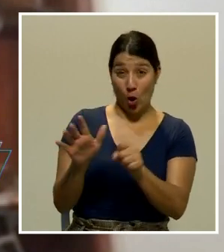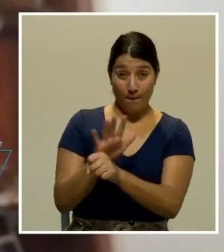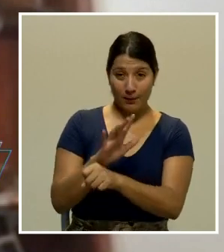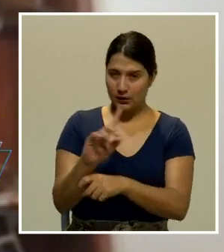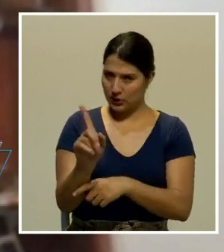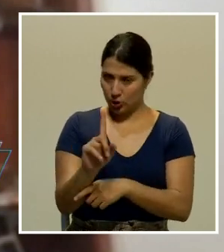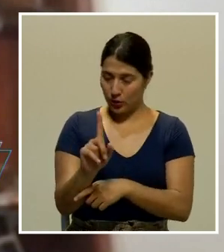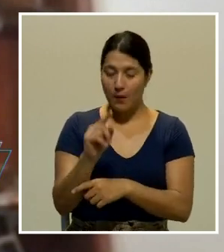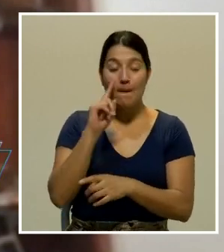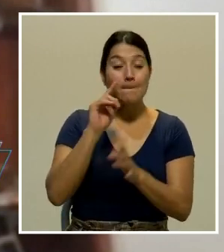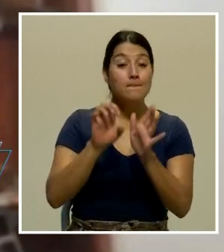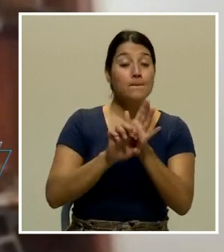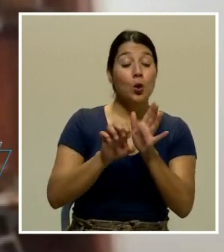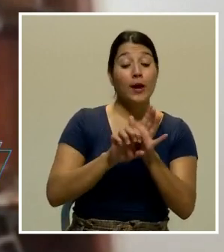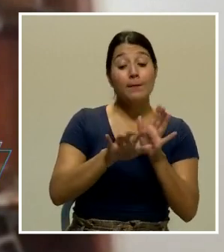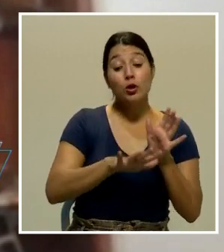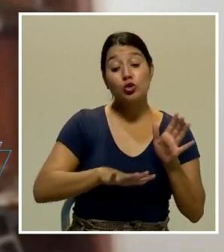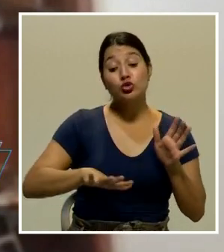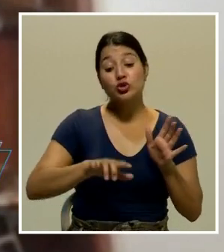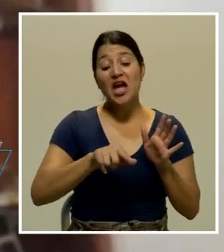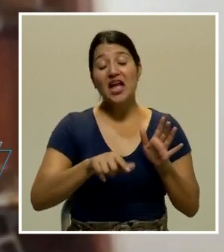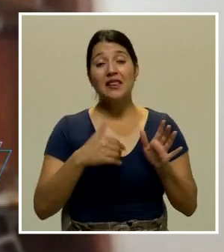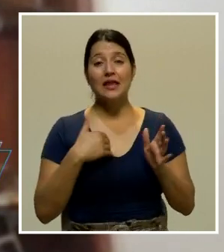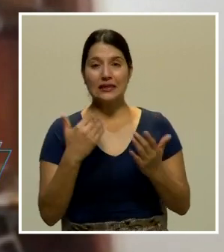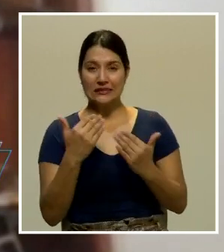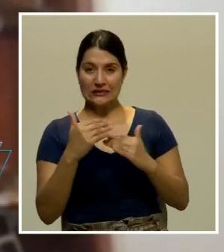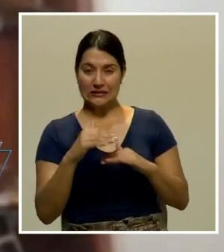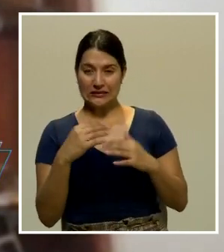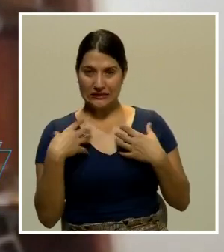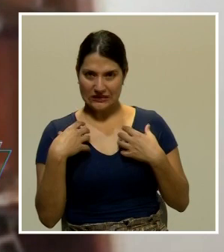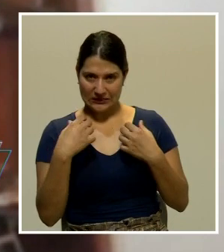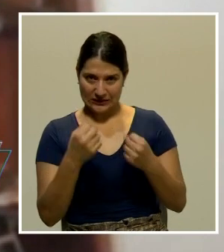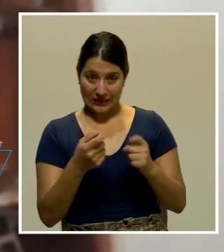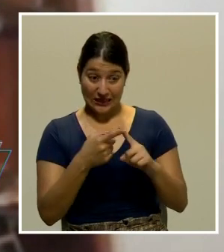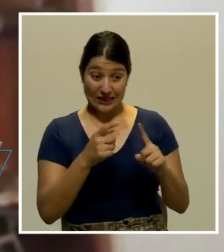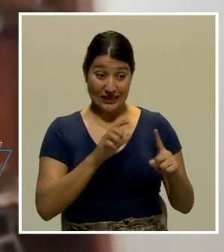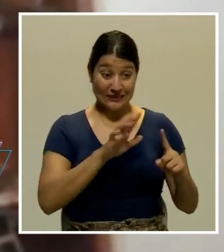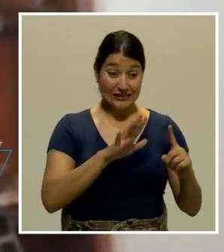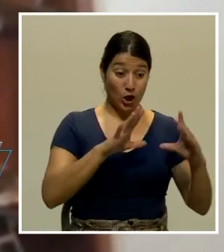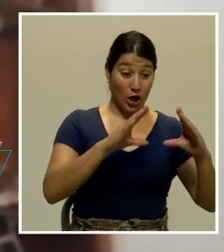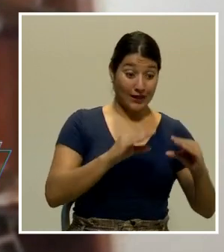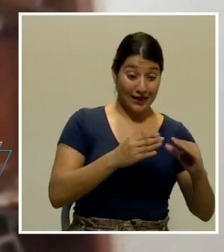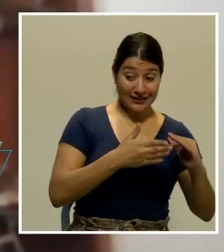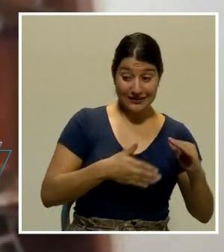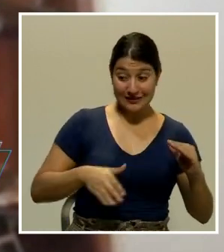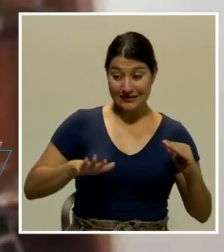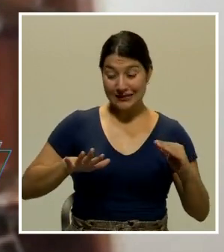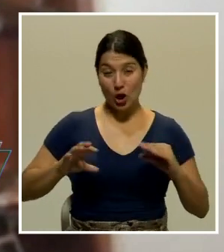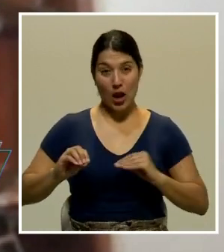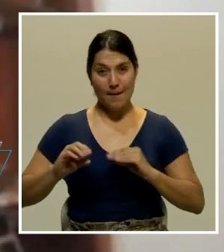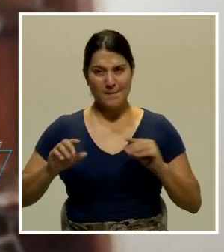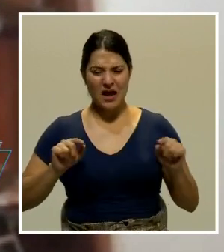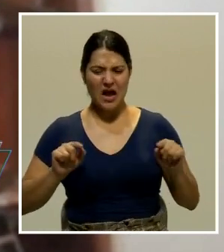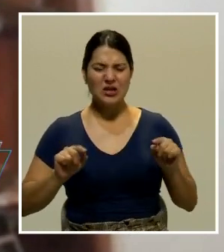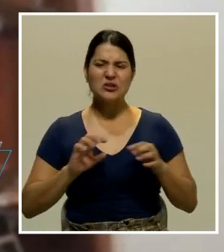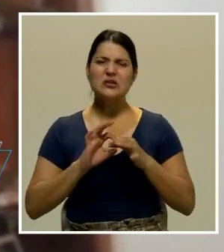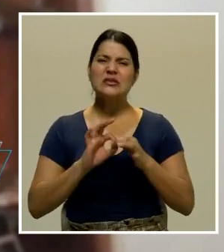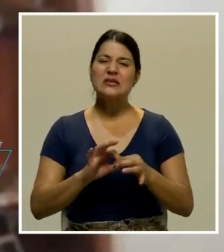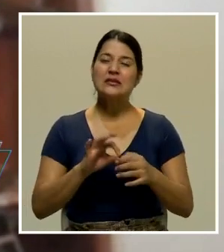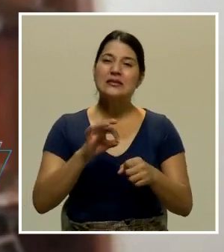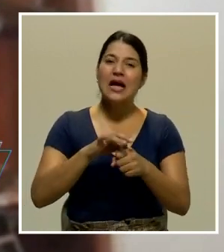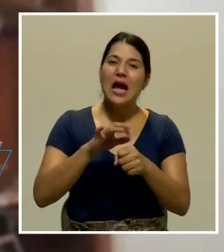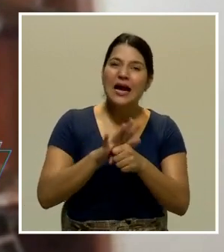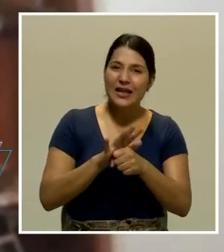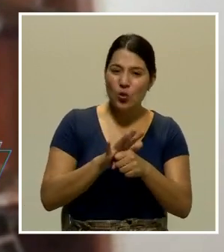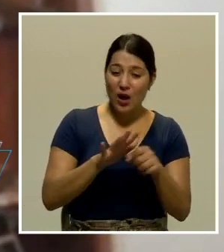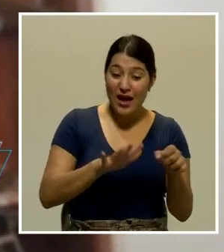hay una restricción sanitaria, esta está de 5 de la tarde a 5 de la mañana. Son zonas en su mayoría agrícolas donde